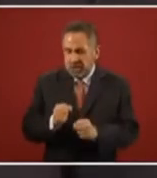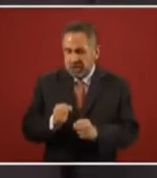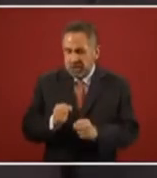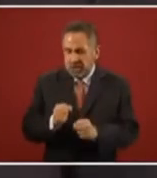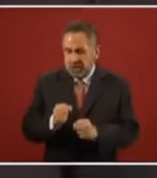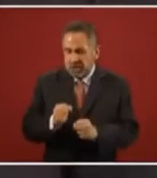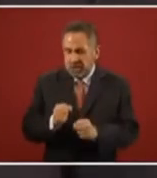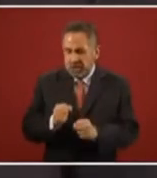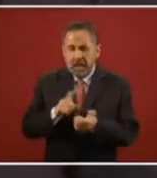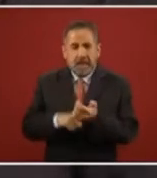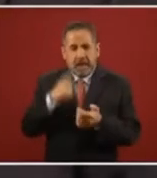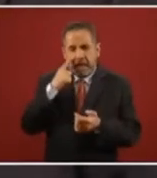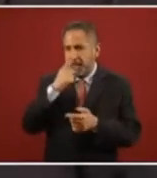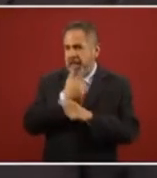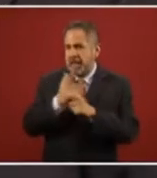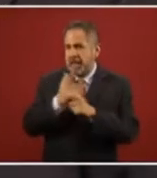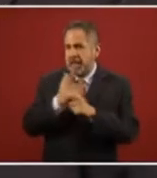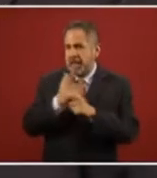sí